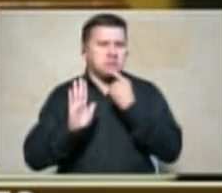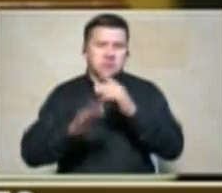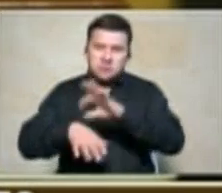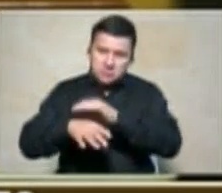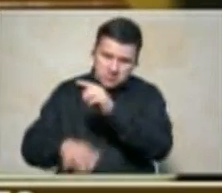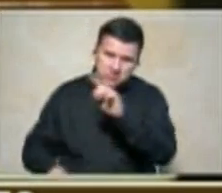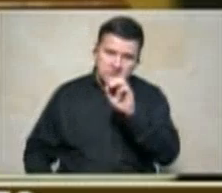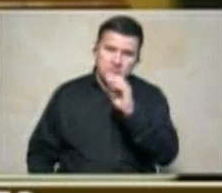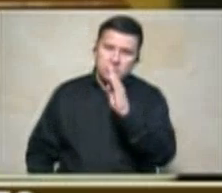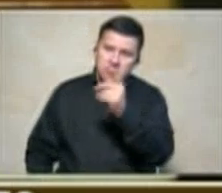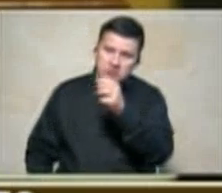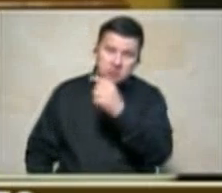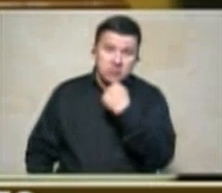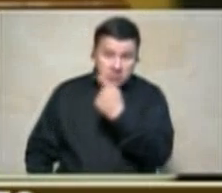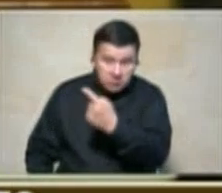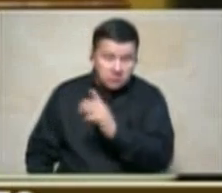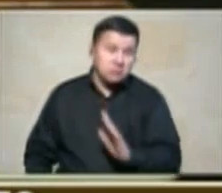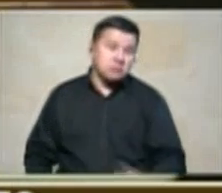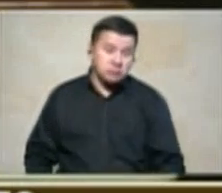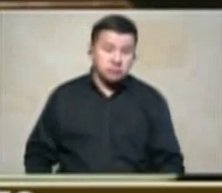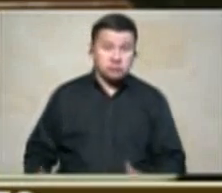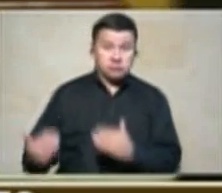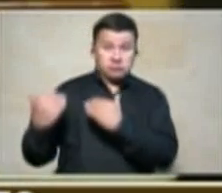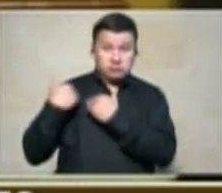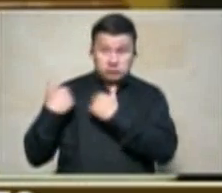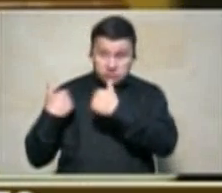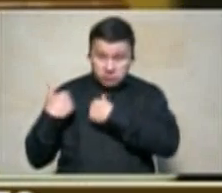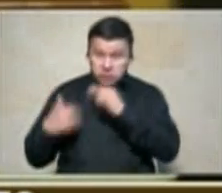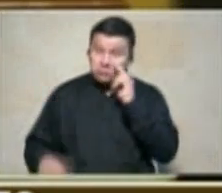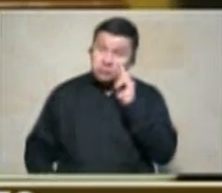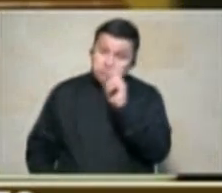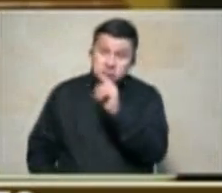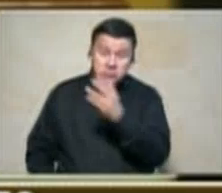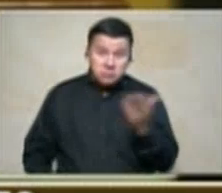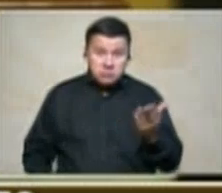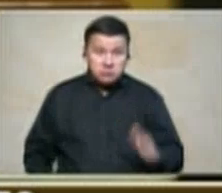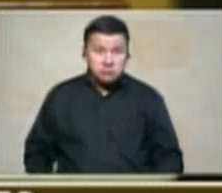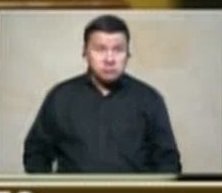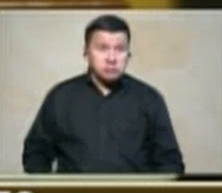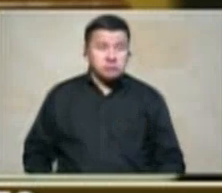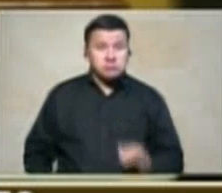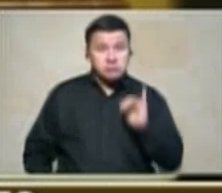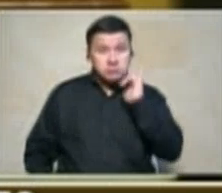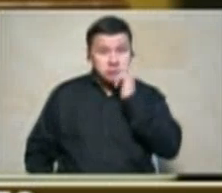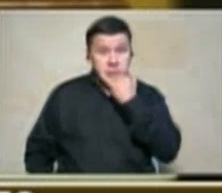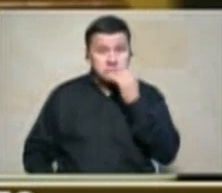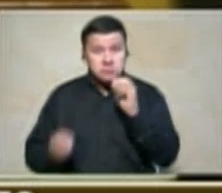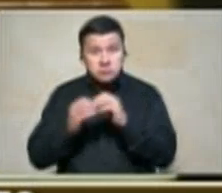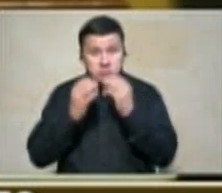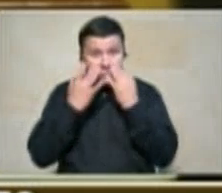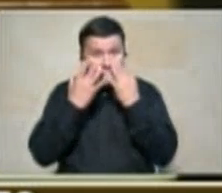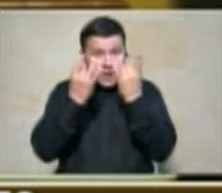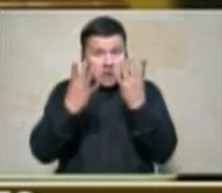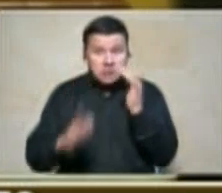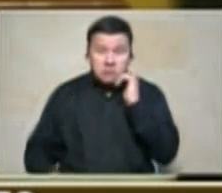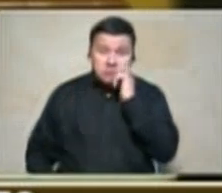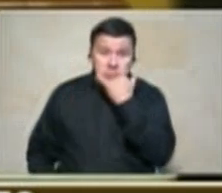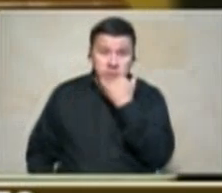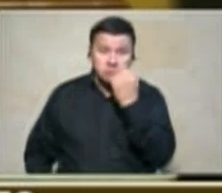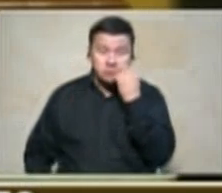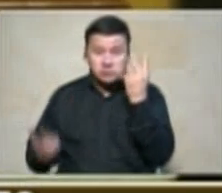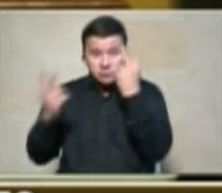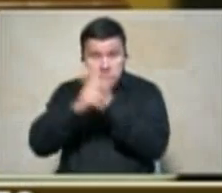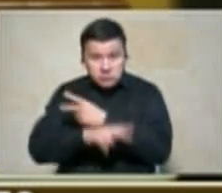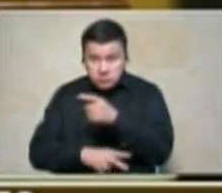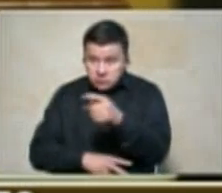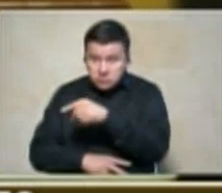que hay una falla tan grande que está violentando los derechos humanos, lo primero que hago es